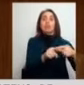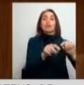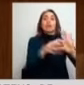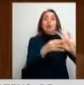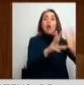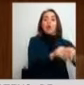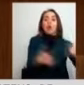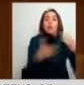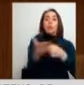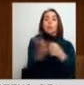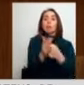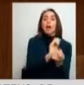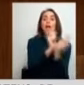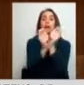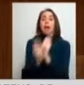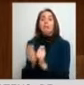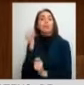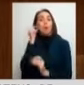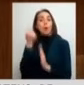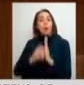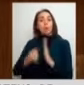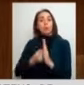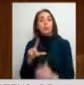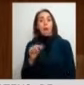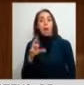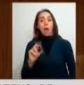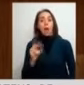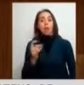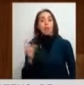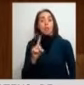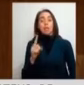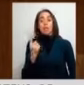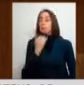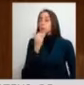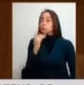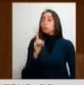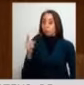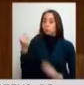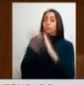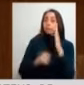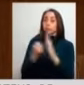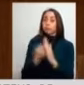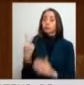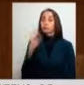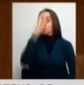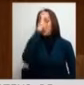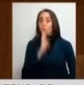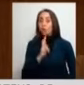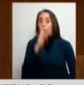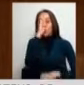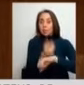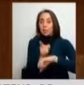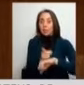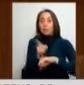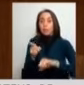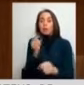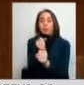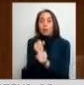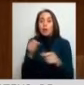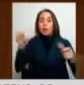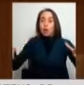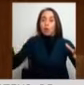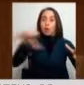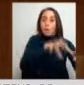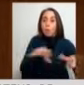lucha del aura rodríguez no fue en vano de ello no nos cabe duda su rol en la dictadura y su arraigo trayecto territorial la lleva a ser elegida en